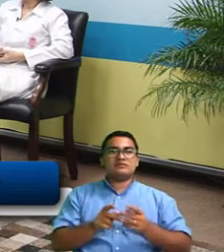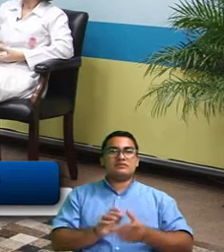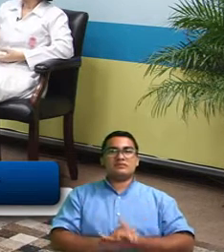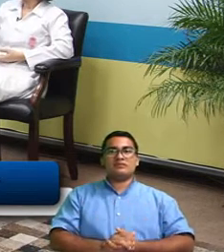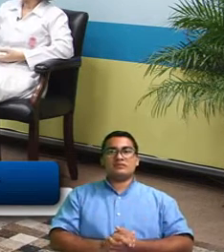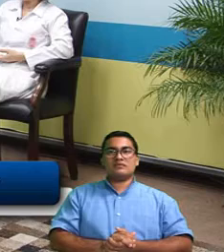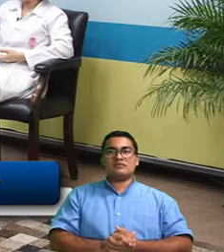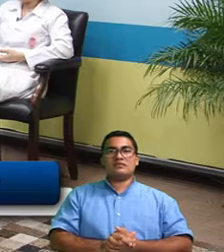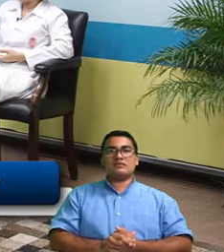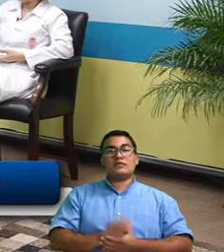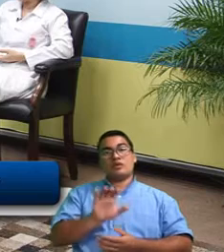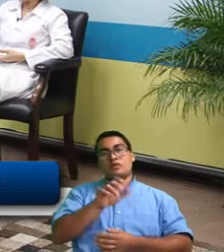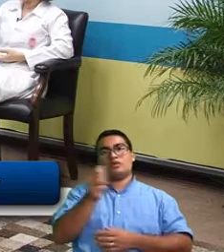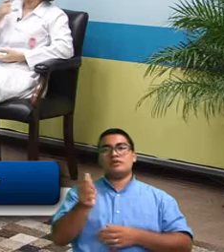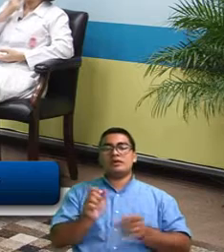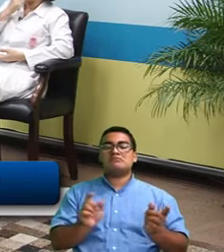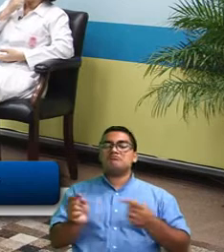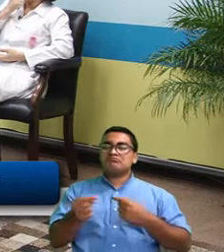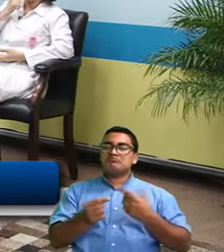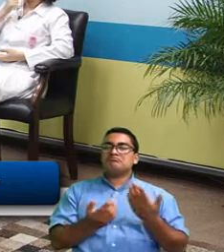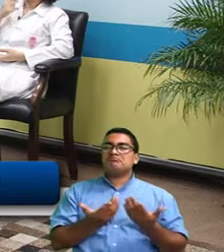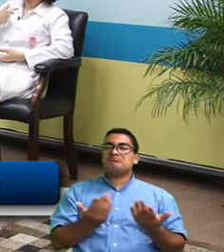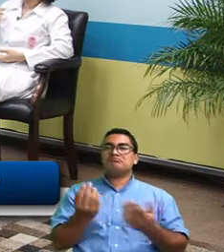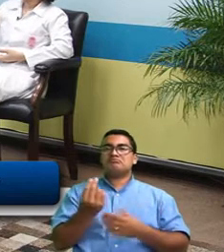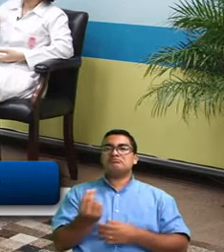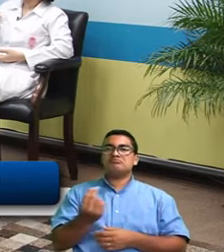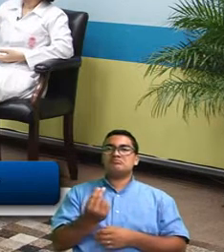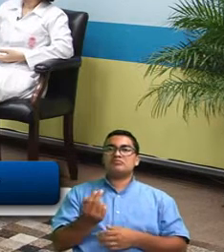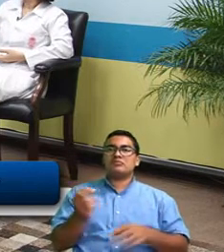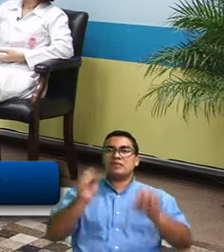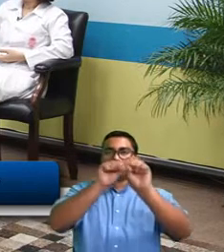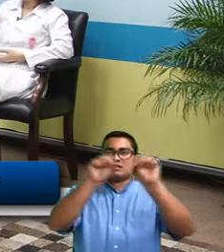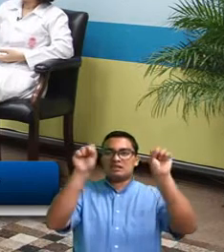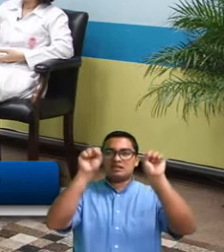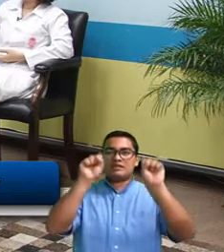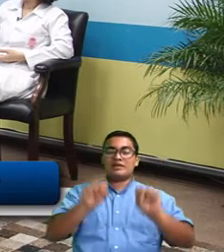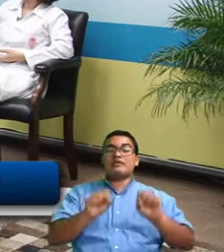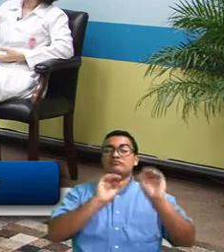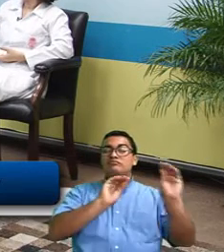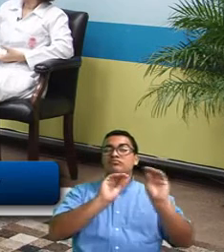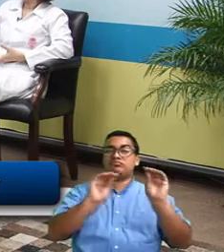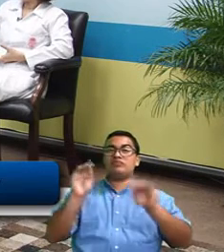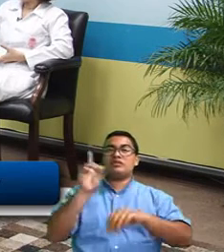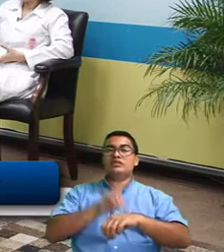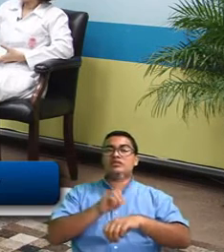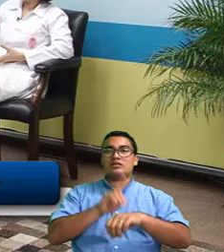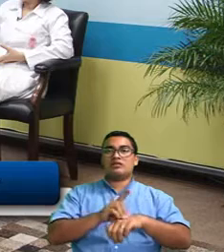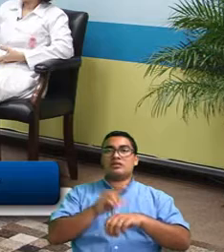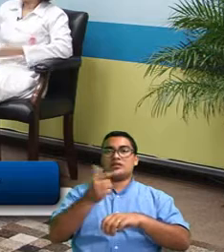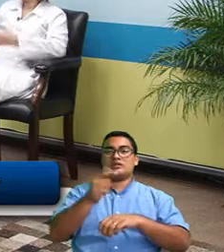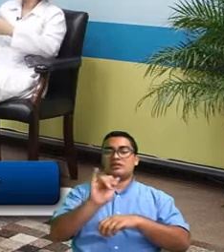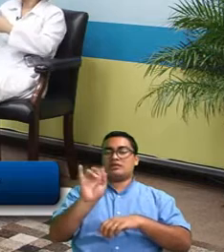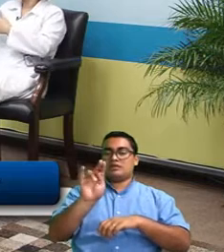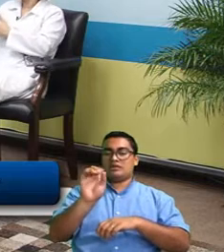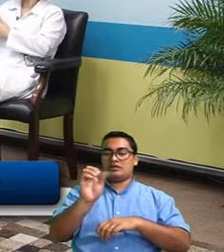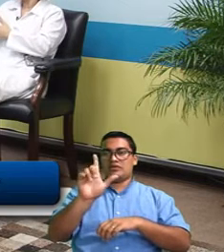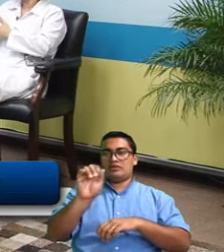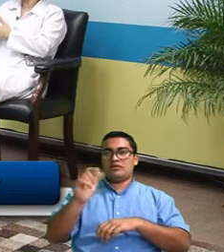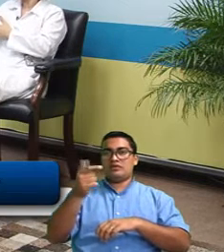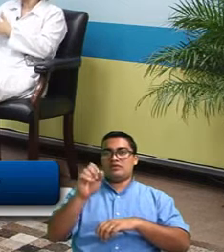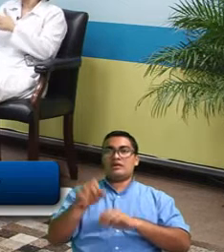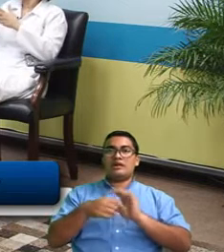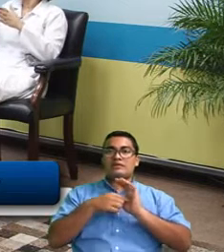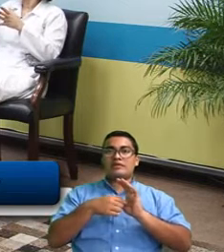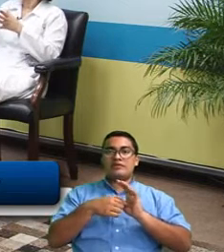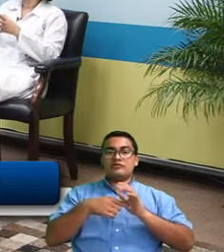Ahora. Otras estrategias que han usado, ¿verdad?, es que se ha capacitado a muchos ginecólogos en colposcopía. Para que si un Papá Nicolau